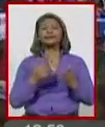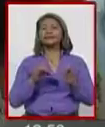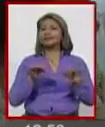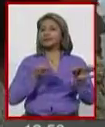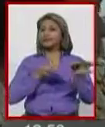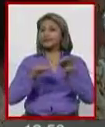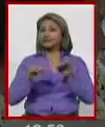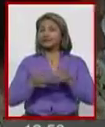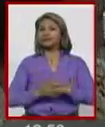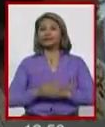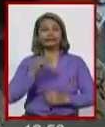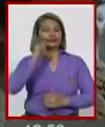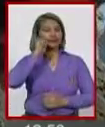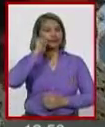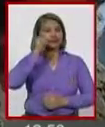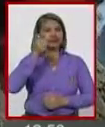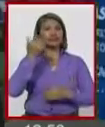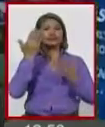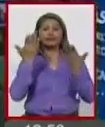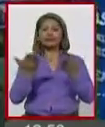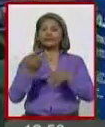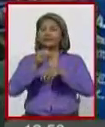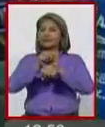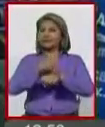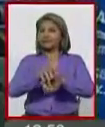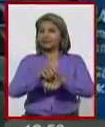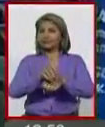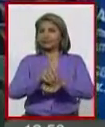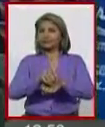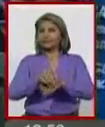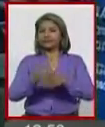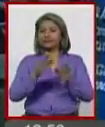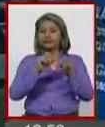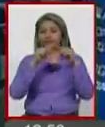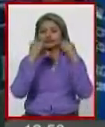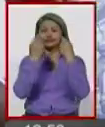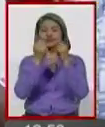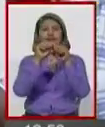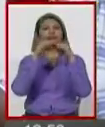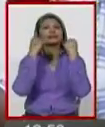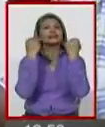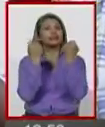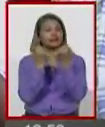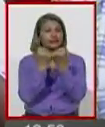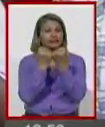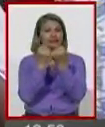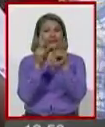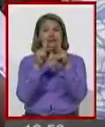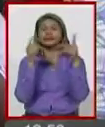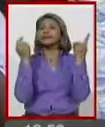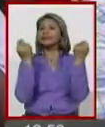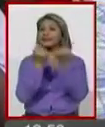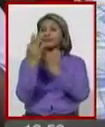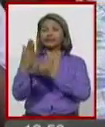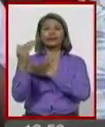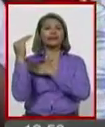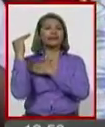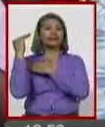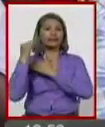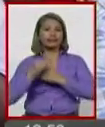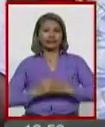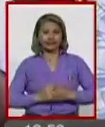notar, para mañana había una marcha por nuestras organizaciones sociales del departamento de Santa